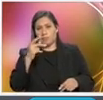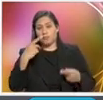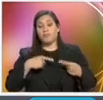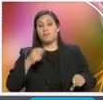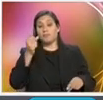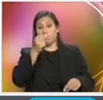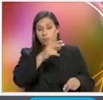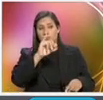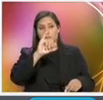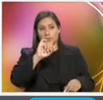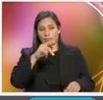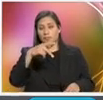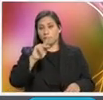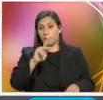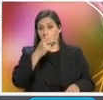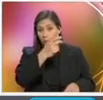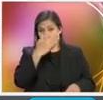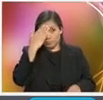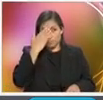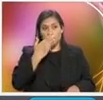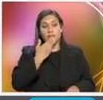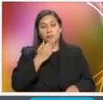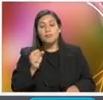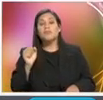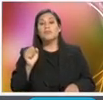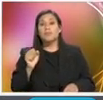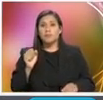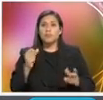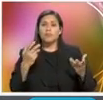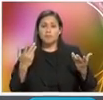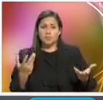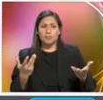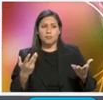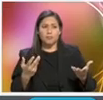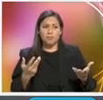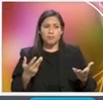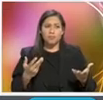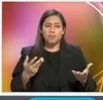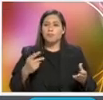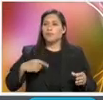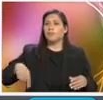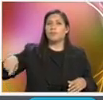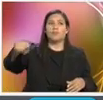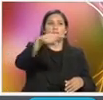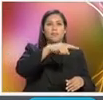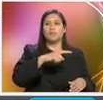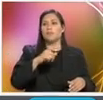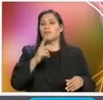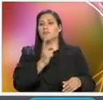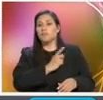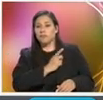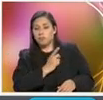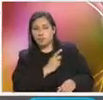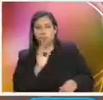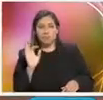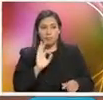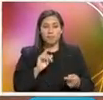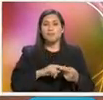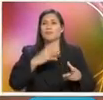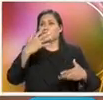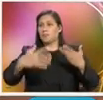privilegiada, pero justamente ese talento se los da pues el entorno en el que viven, Claro. quizá la soledad, quizá